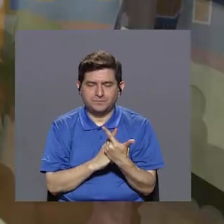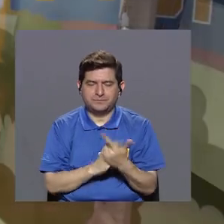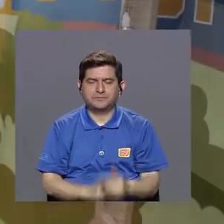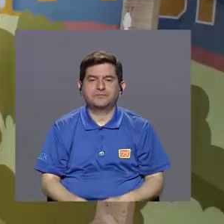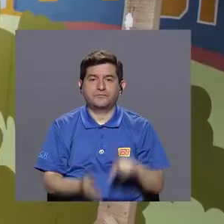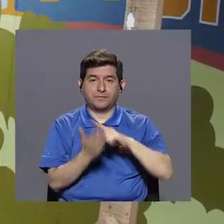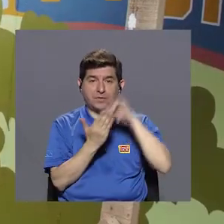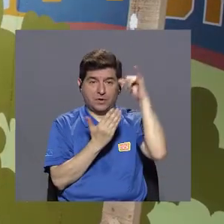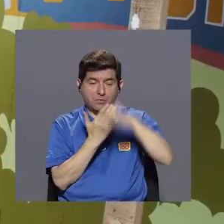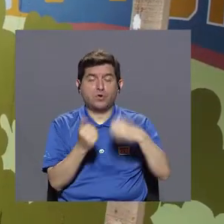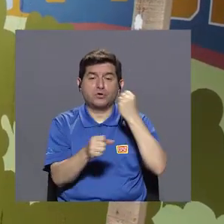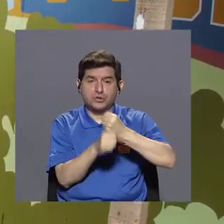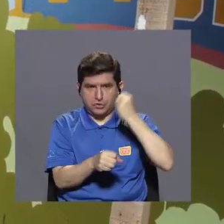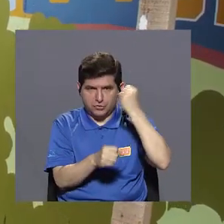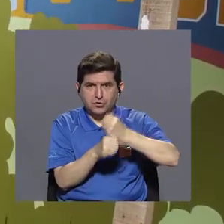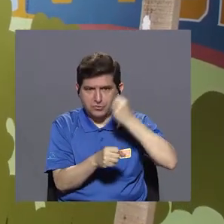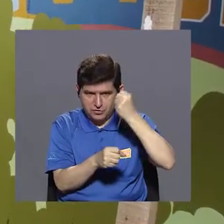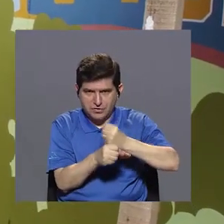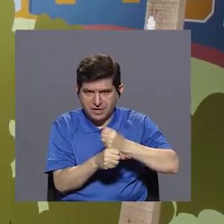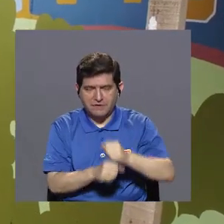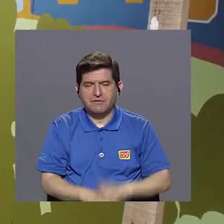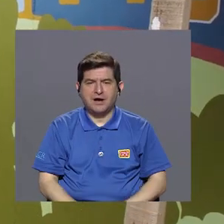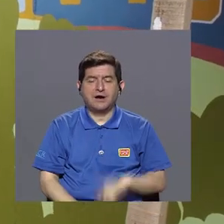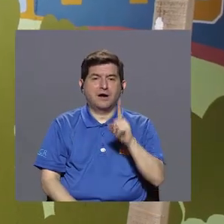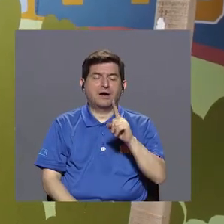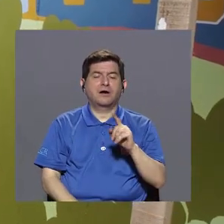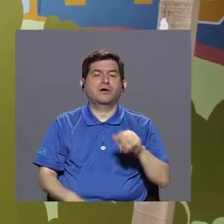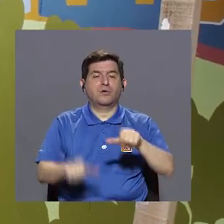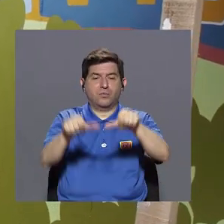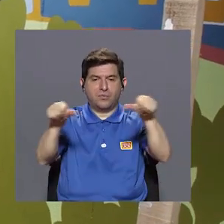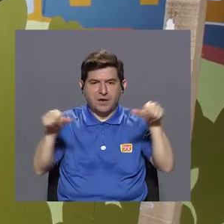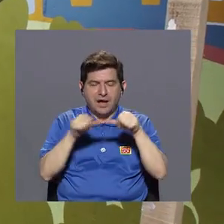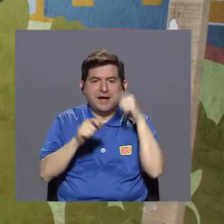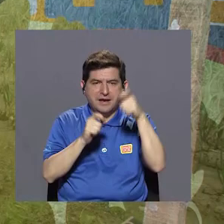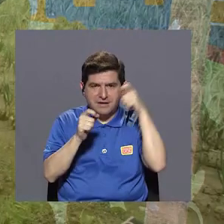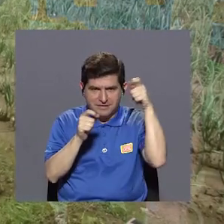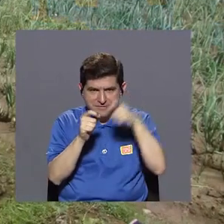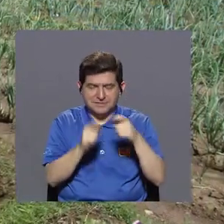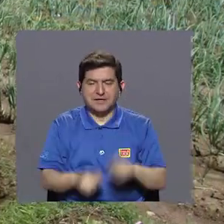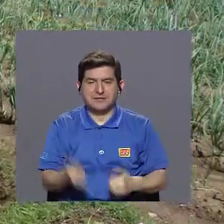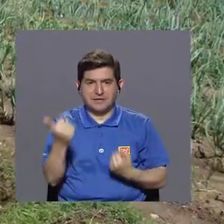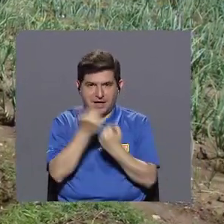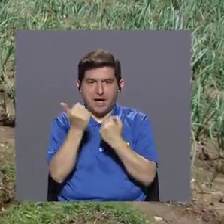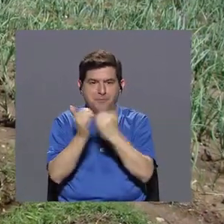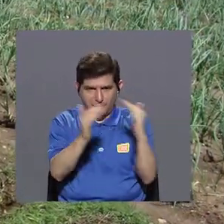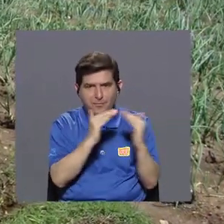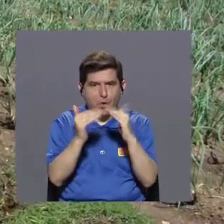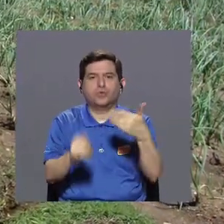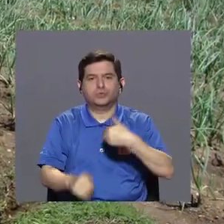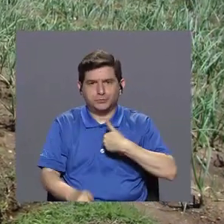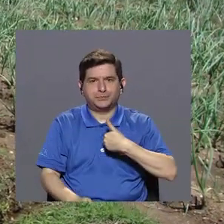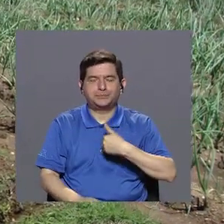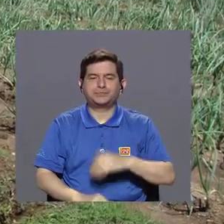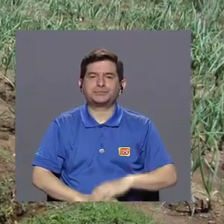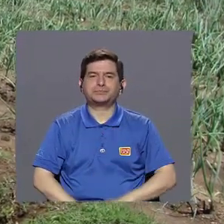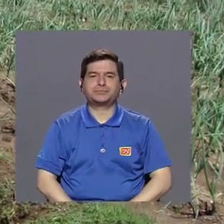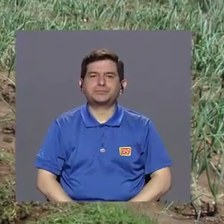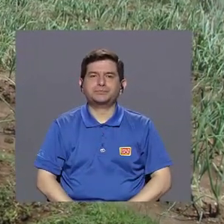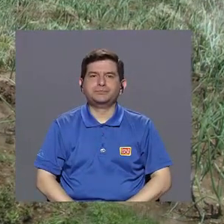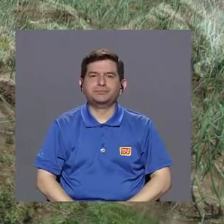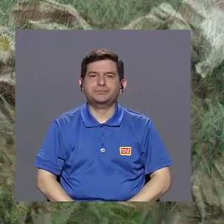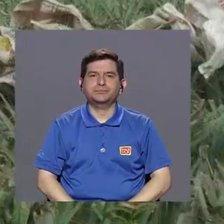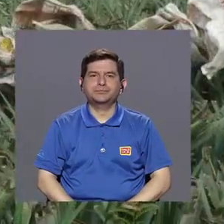social. Y un proyecto que trabaje, que lleva a cabo una labor en una comunidad con el apoyo de la comunidad.